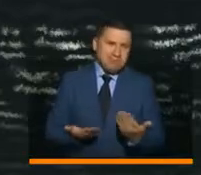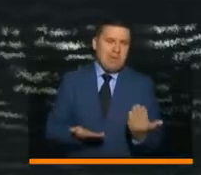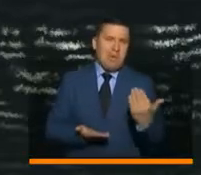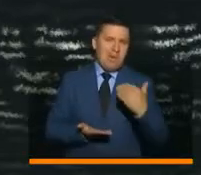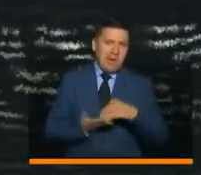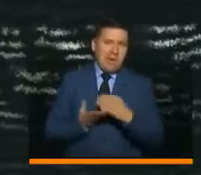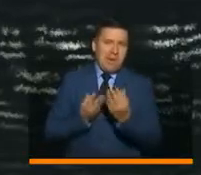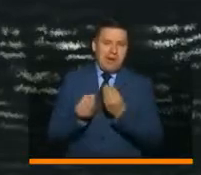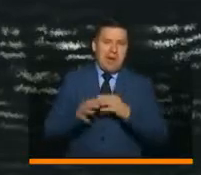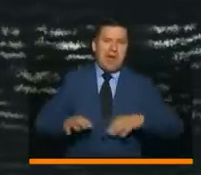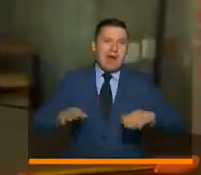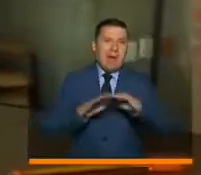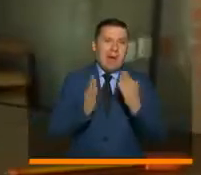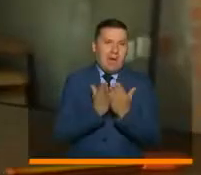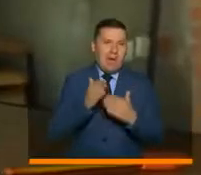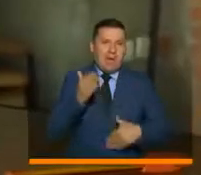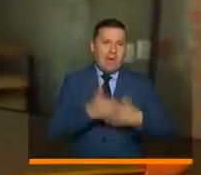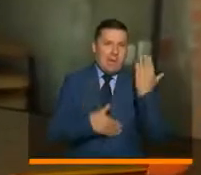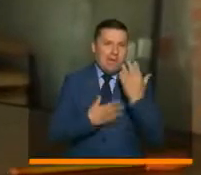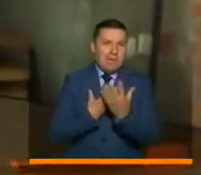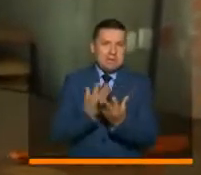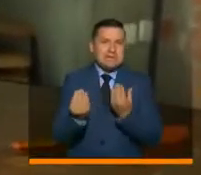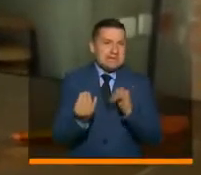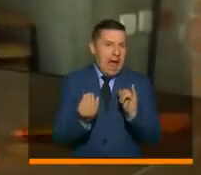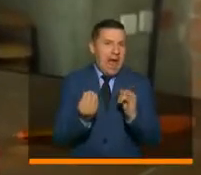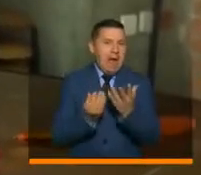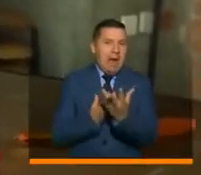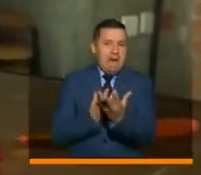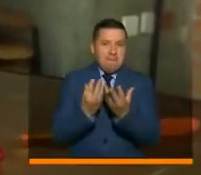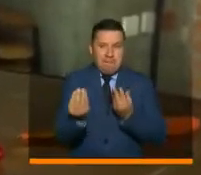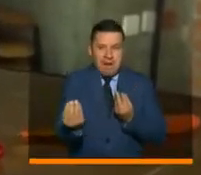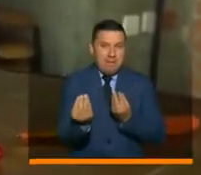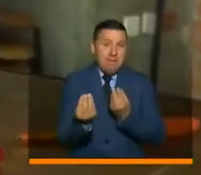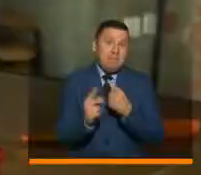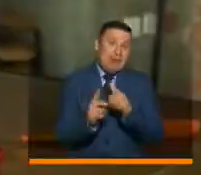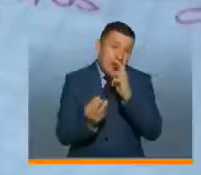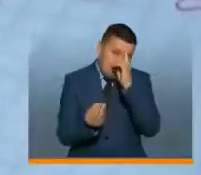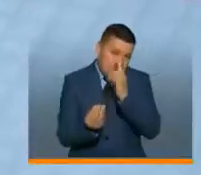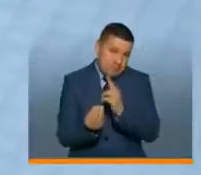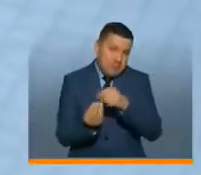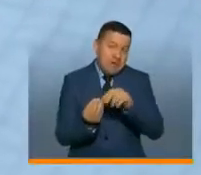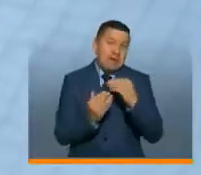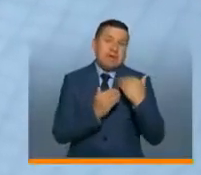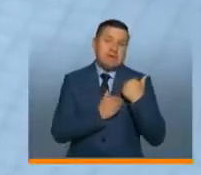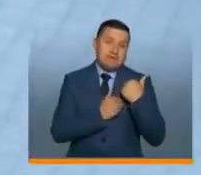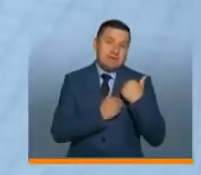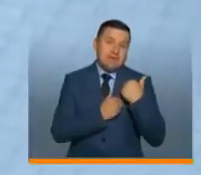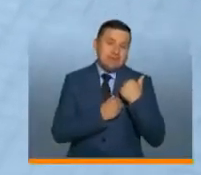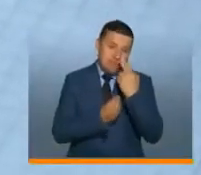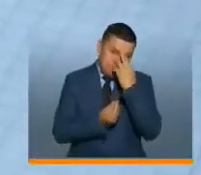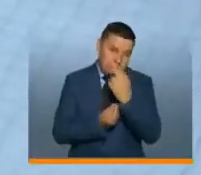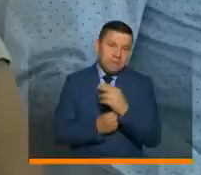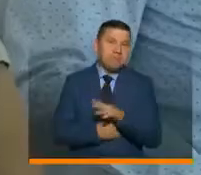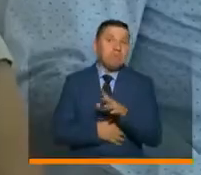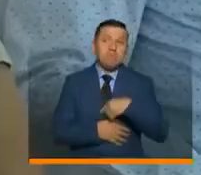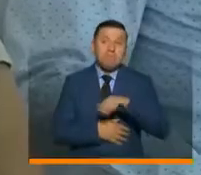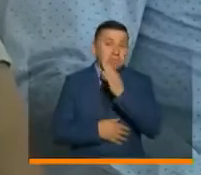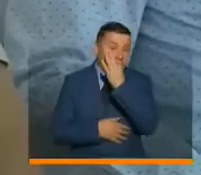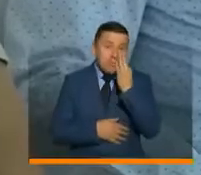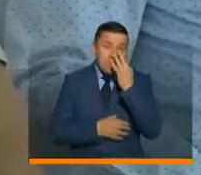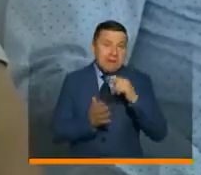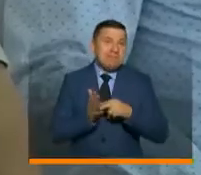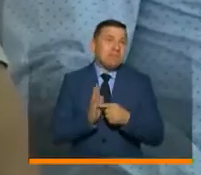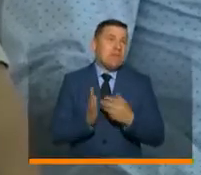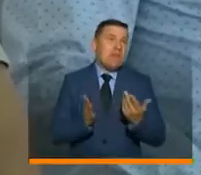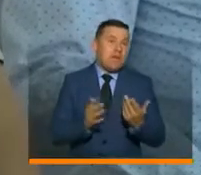reinicio de actividades escolares con alternancia de una manera muy responsable y respetuosa. La clave para nosotros ha